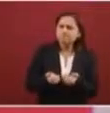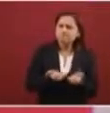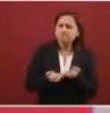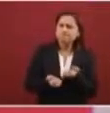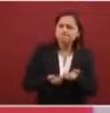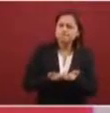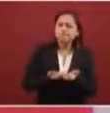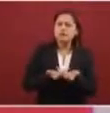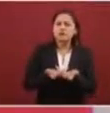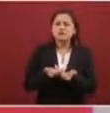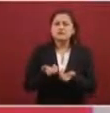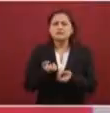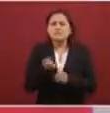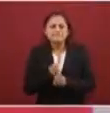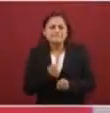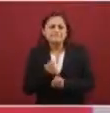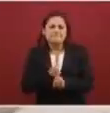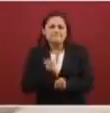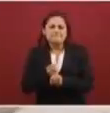país.